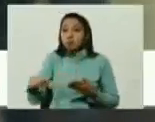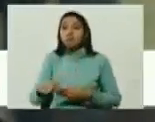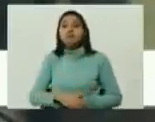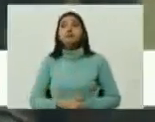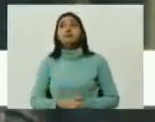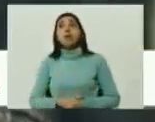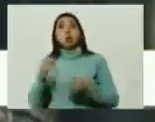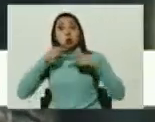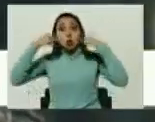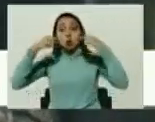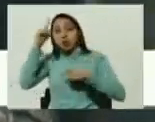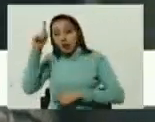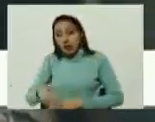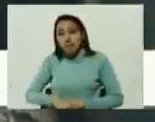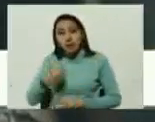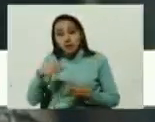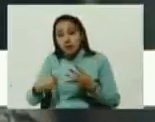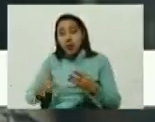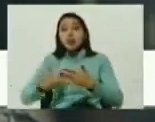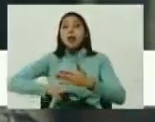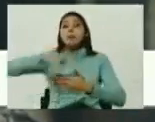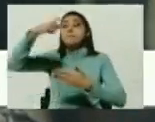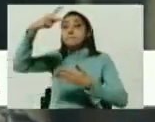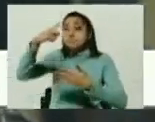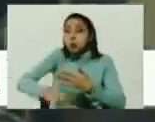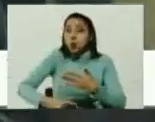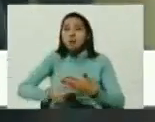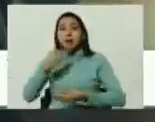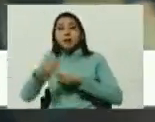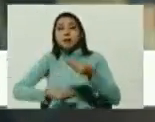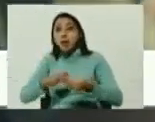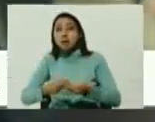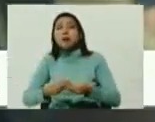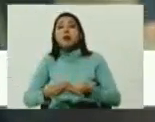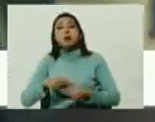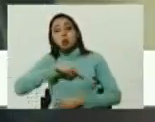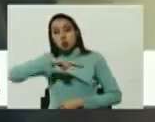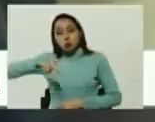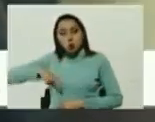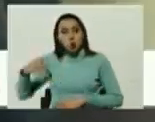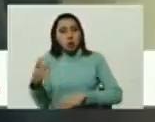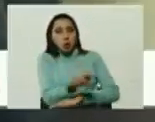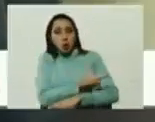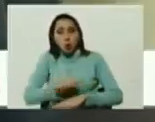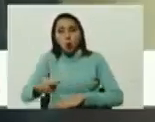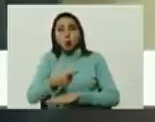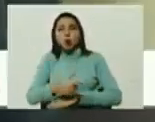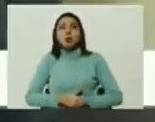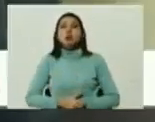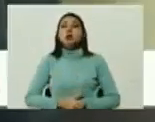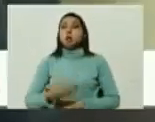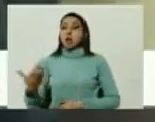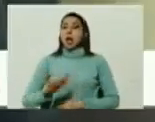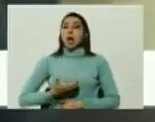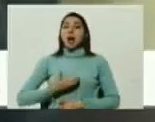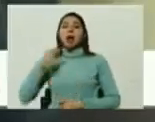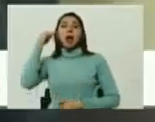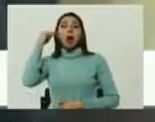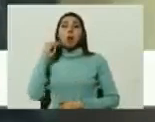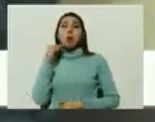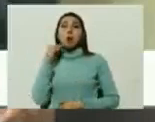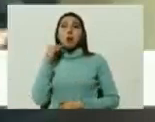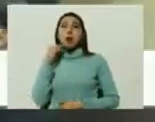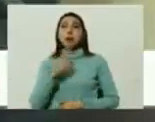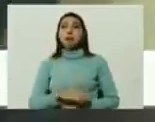los programas de final y los programas que viene desarrollando nuestras gobernaciones y nuestra alcaldía bolivariana un